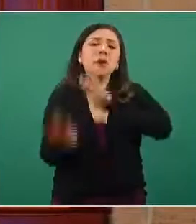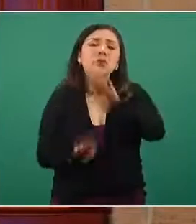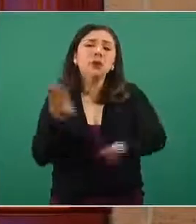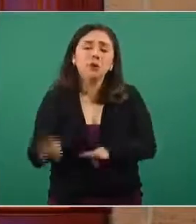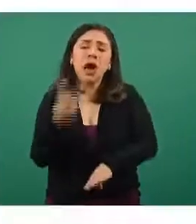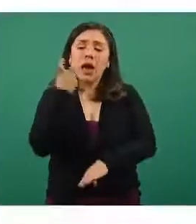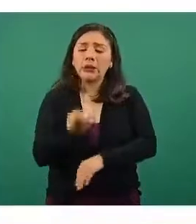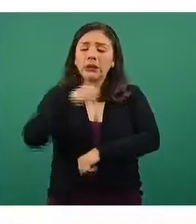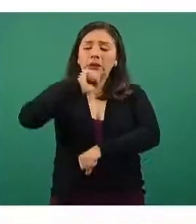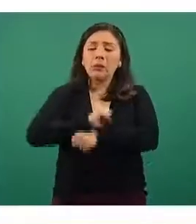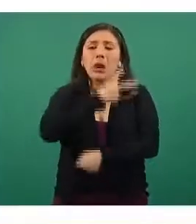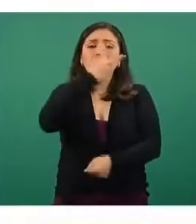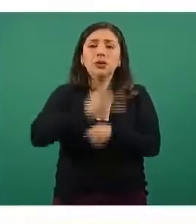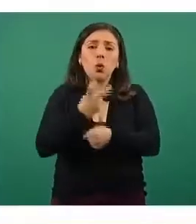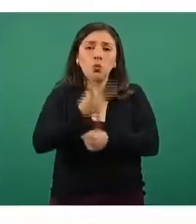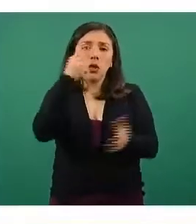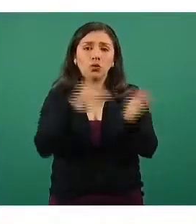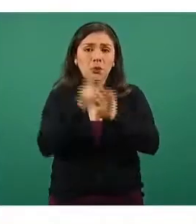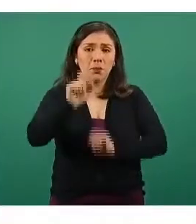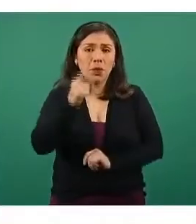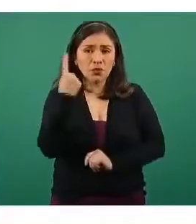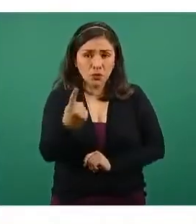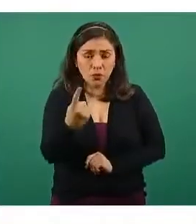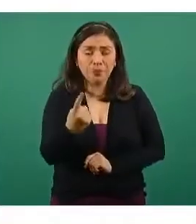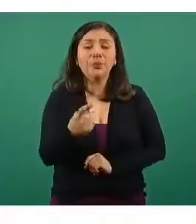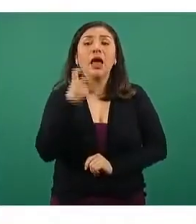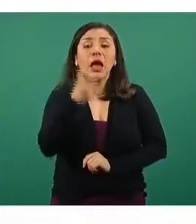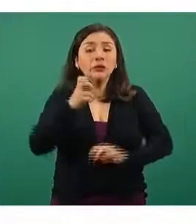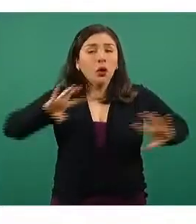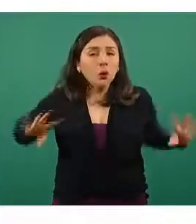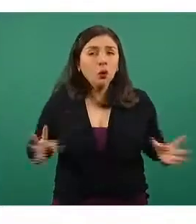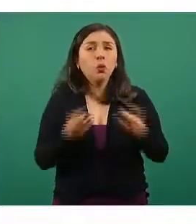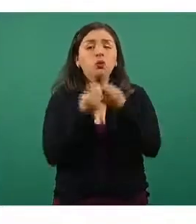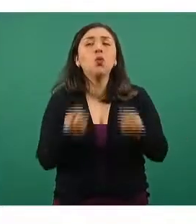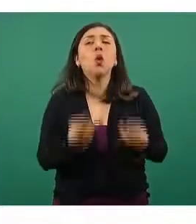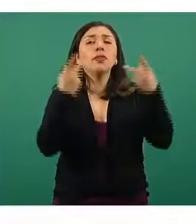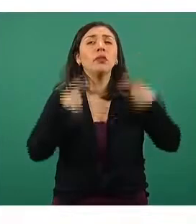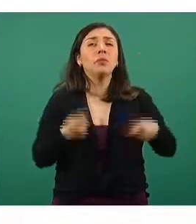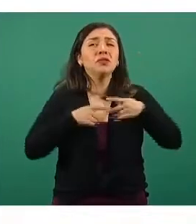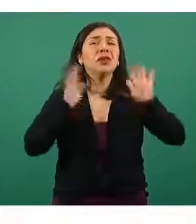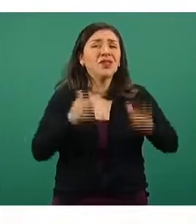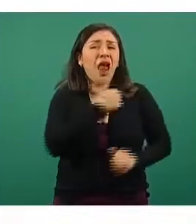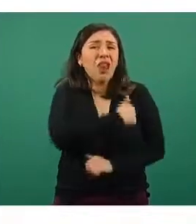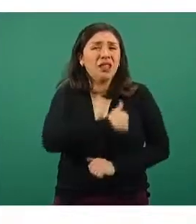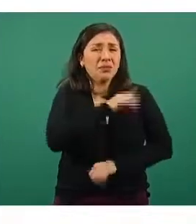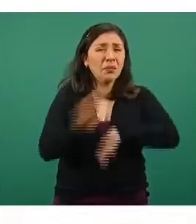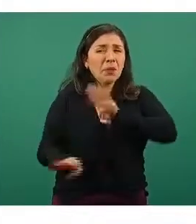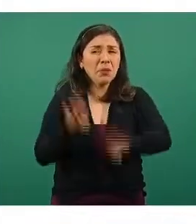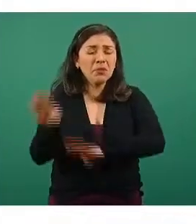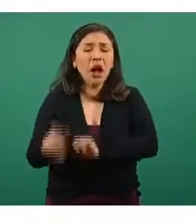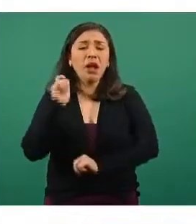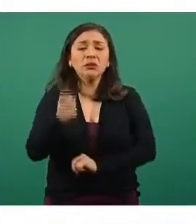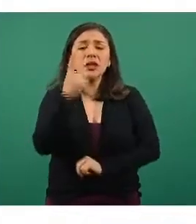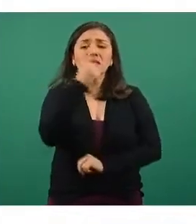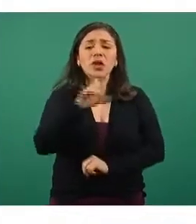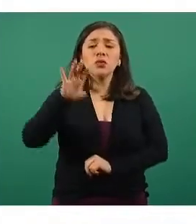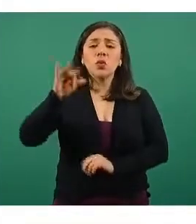semana 2 del 2021. El acumulado de personas que hasta el momento ha perdido la vida es de